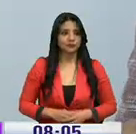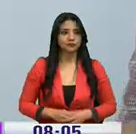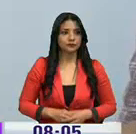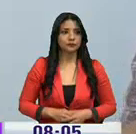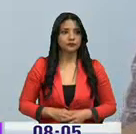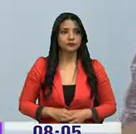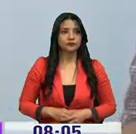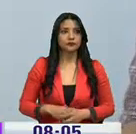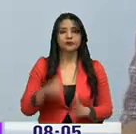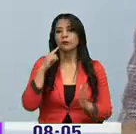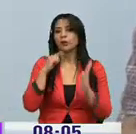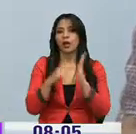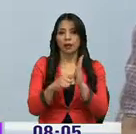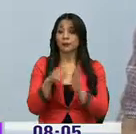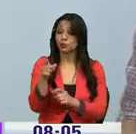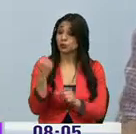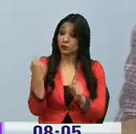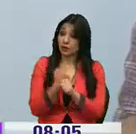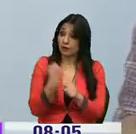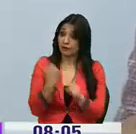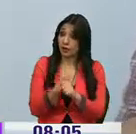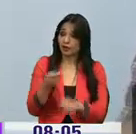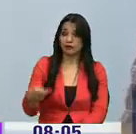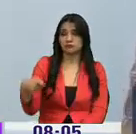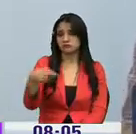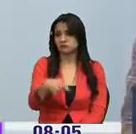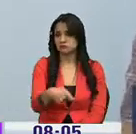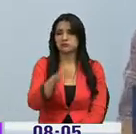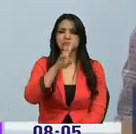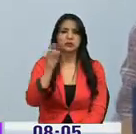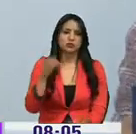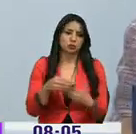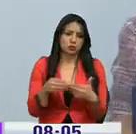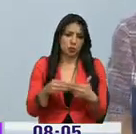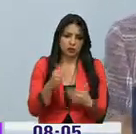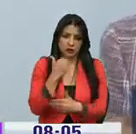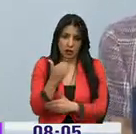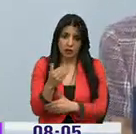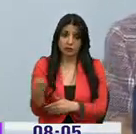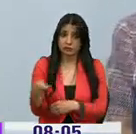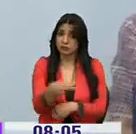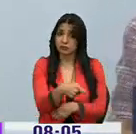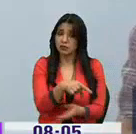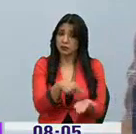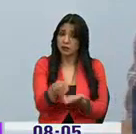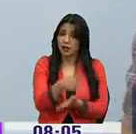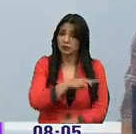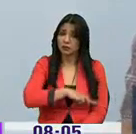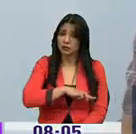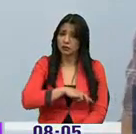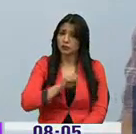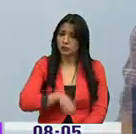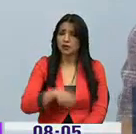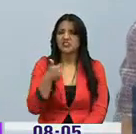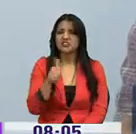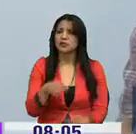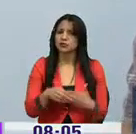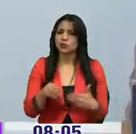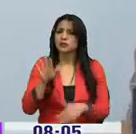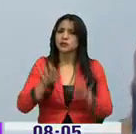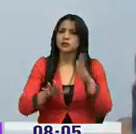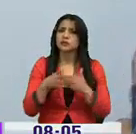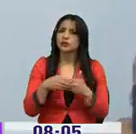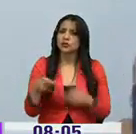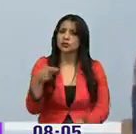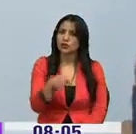algún momento alguien trabaja y gana $700, yo creo que le puede contribuir con unos $10, unos $15